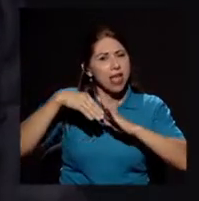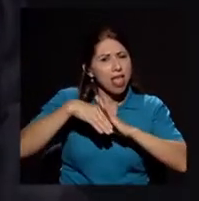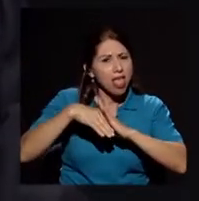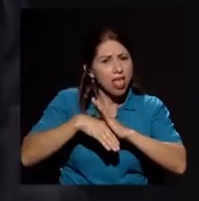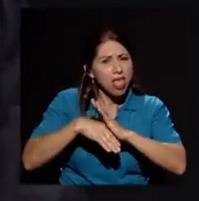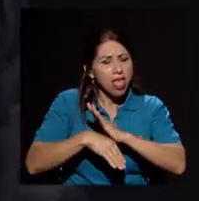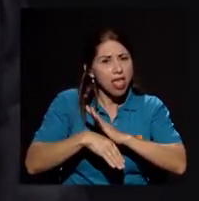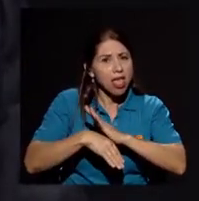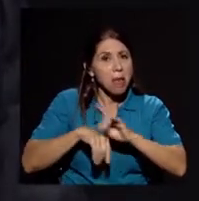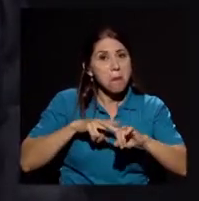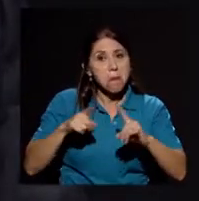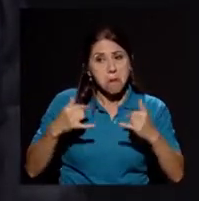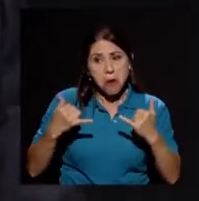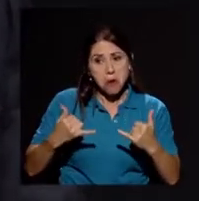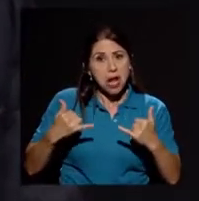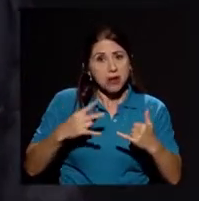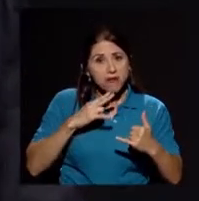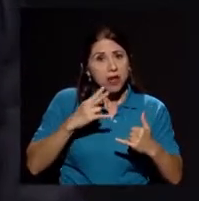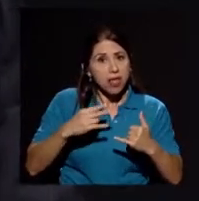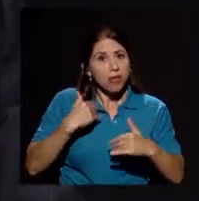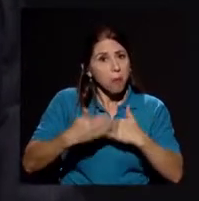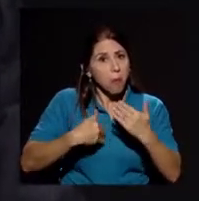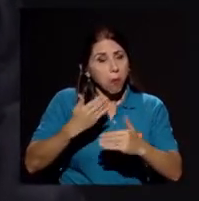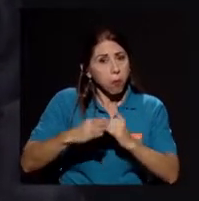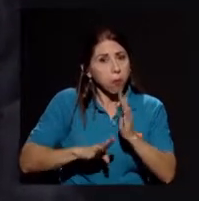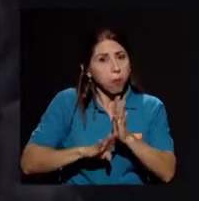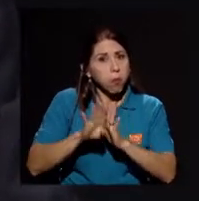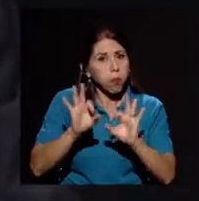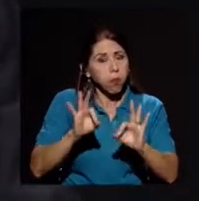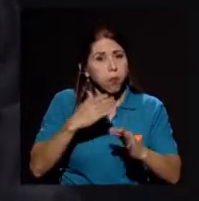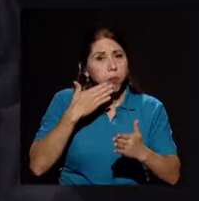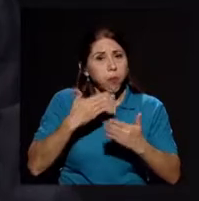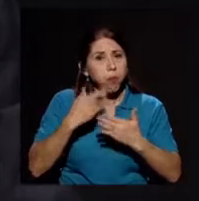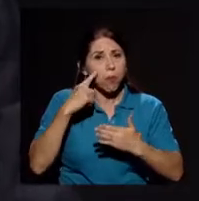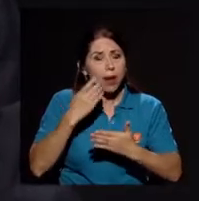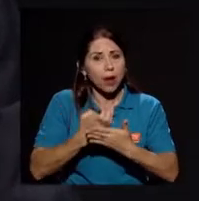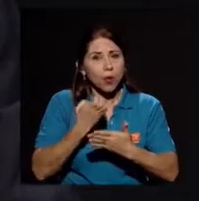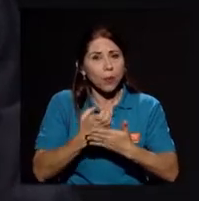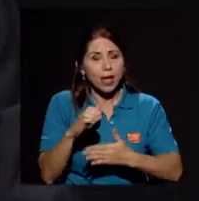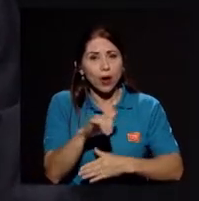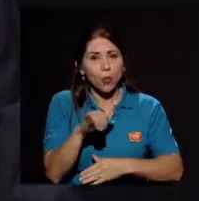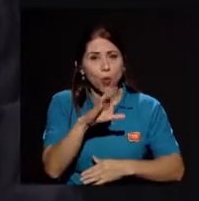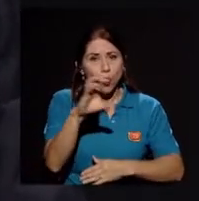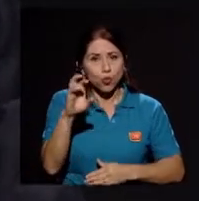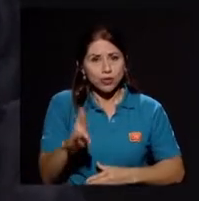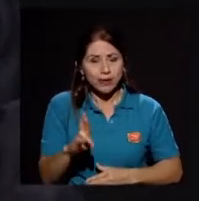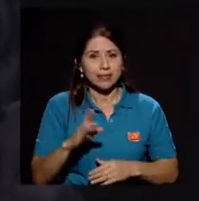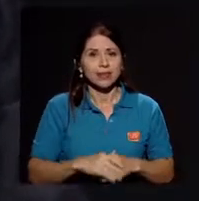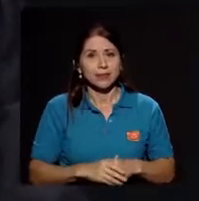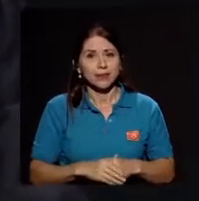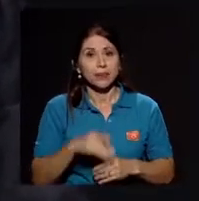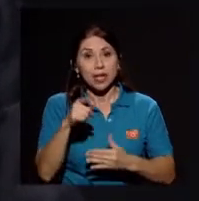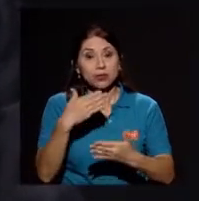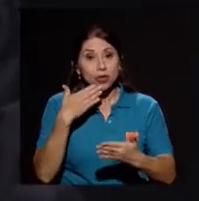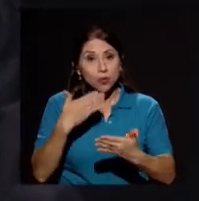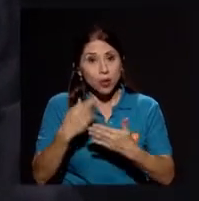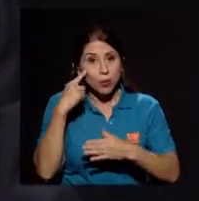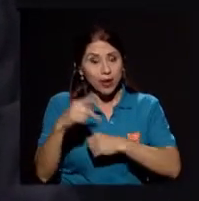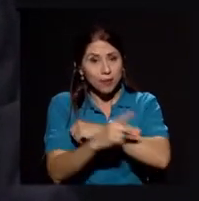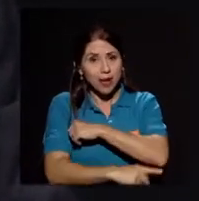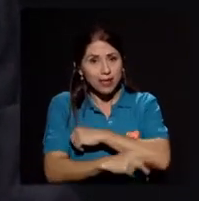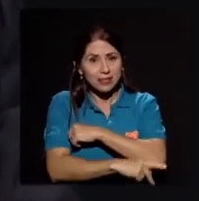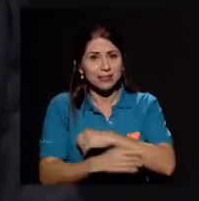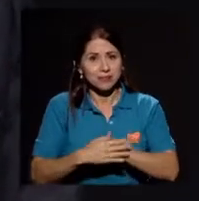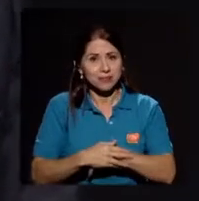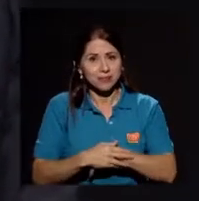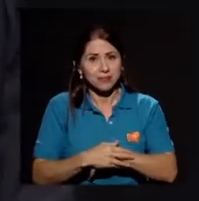deterioro ha estado en realidad evolucionando de una manera todavía favorable para economías como la costarricense eso es bueno para el país básicamente